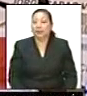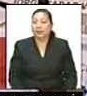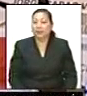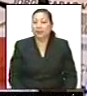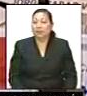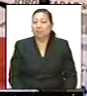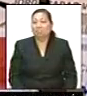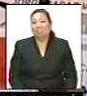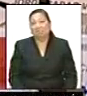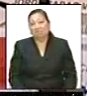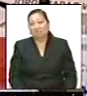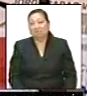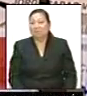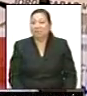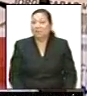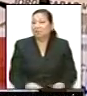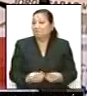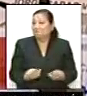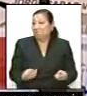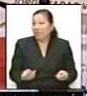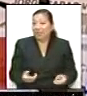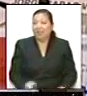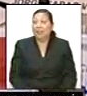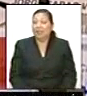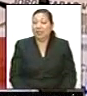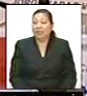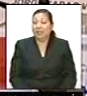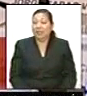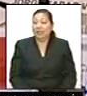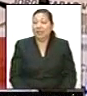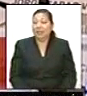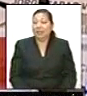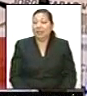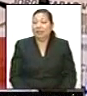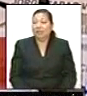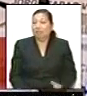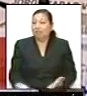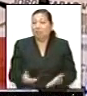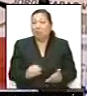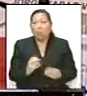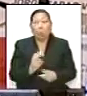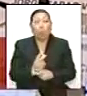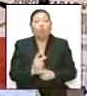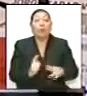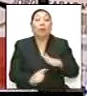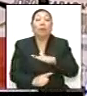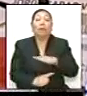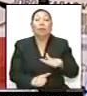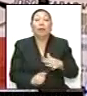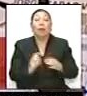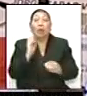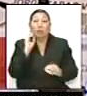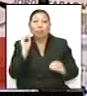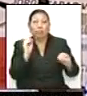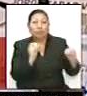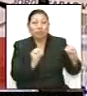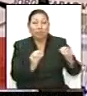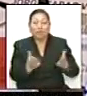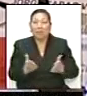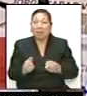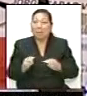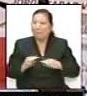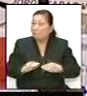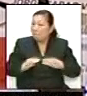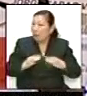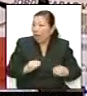relaves sin batería e inerte y estamos haciendo un flaco favor al medio ambiente porque estamos contaminando los mares al exportar